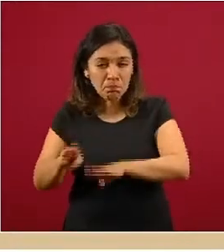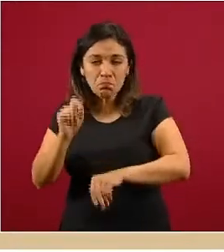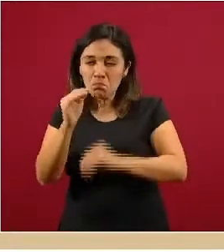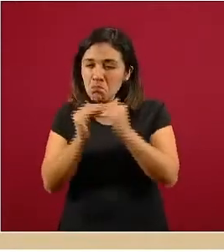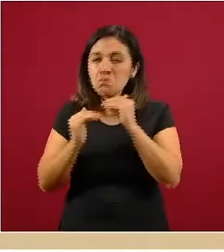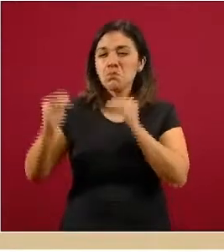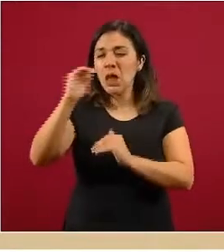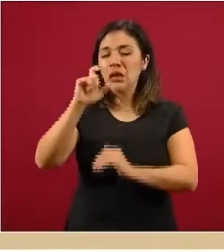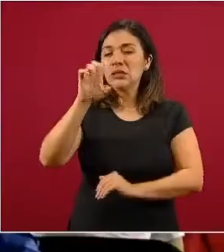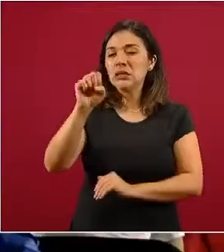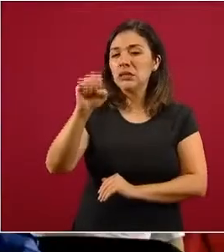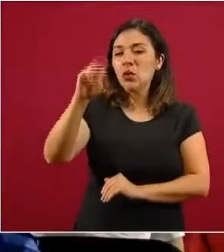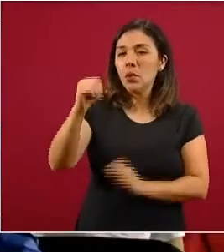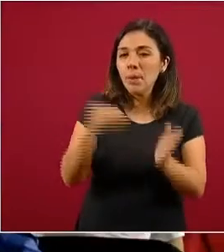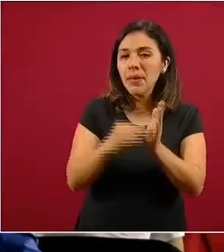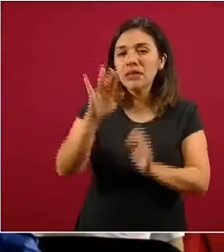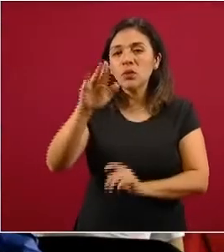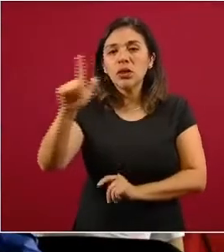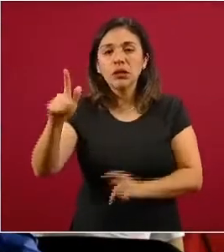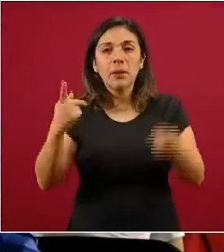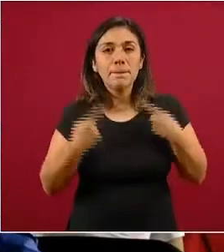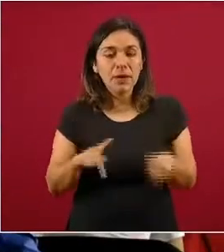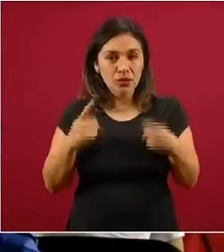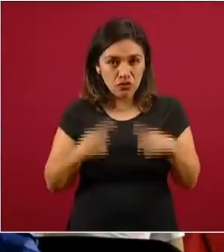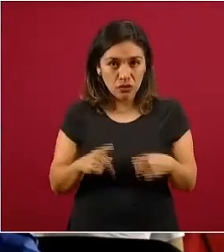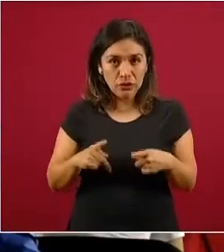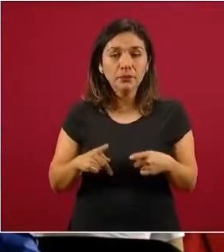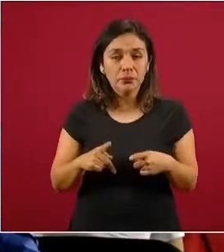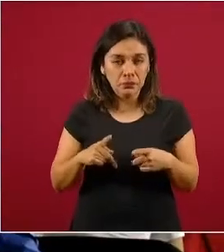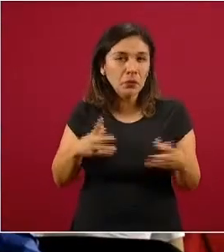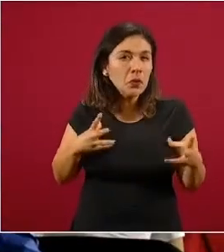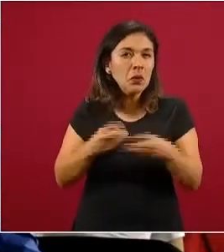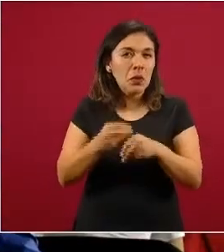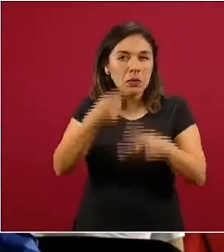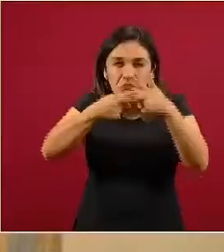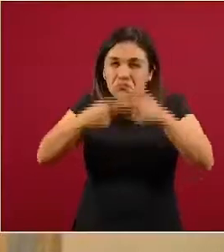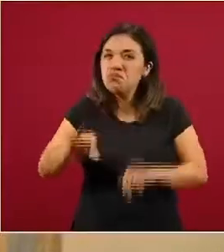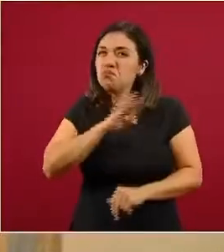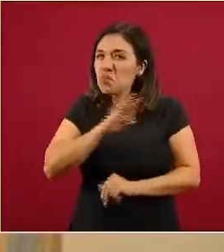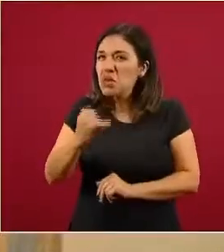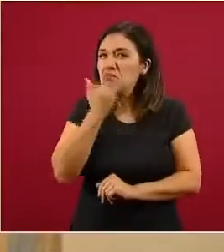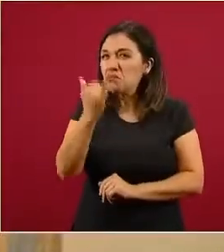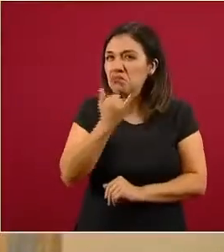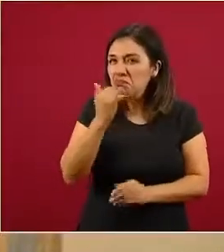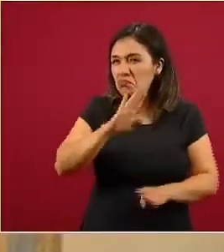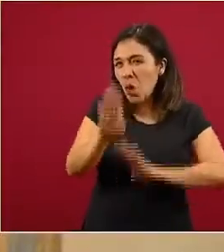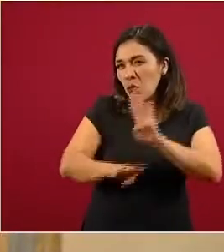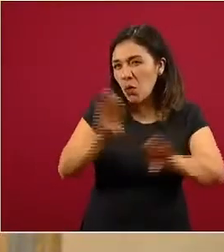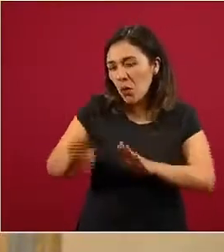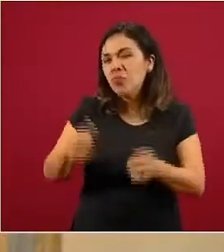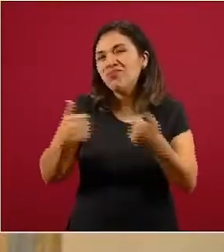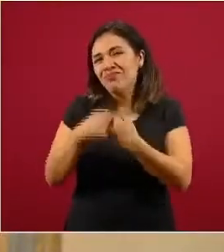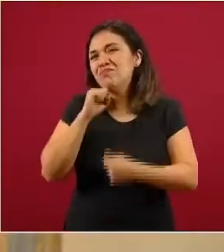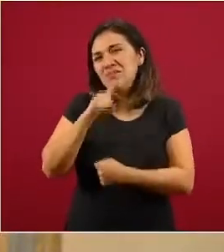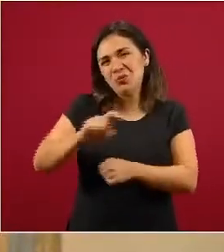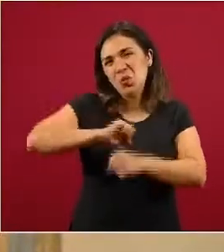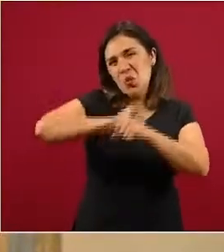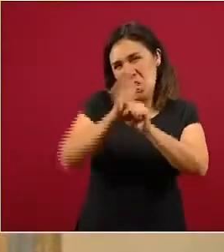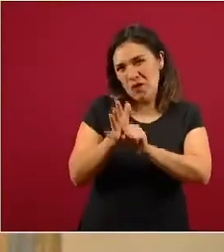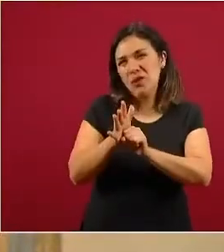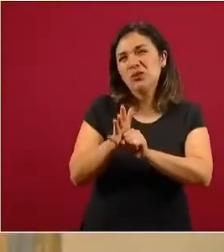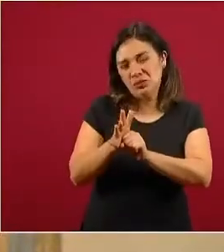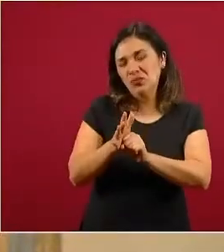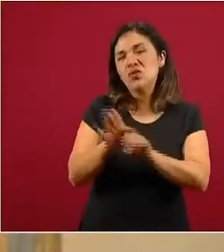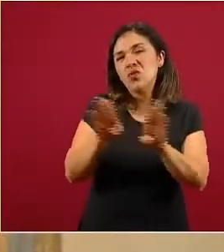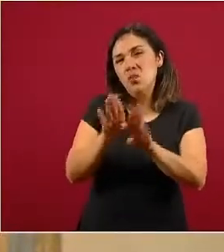para vigilancia epidemiológica. Hasta la fecha hay un total de 67,326 personas que